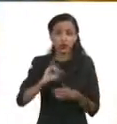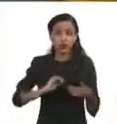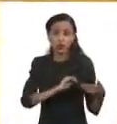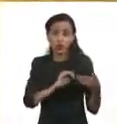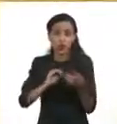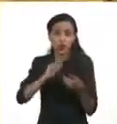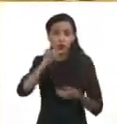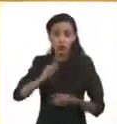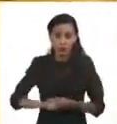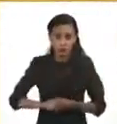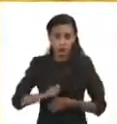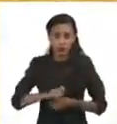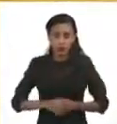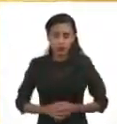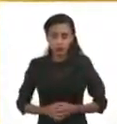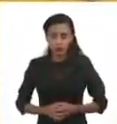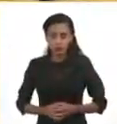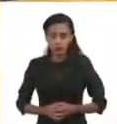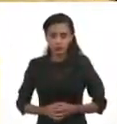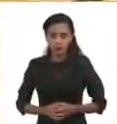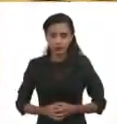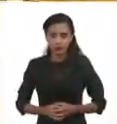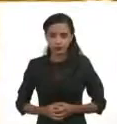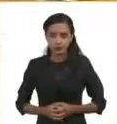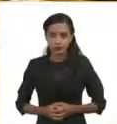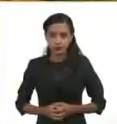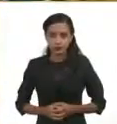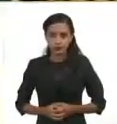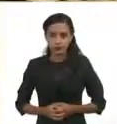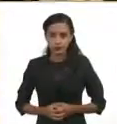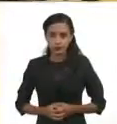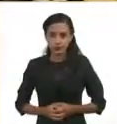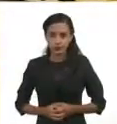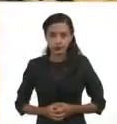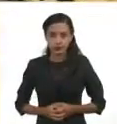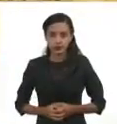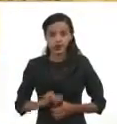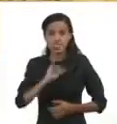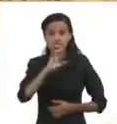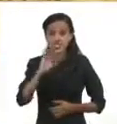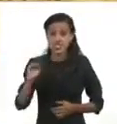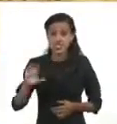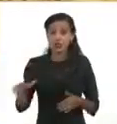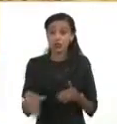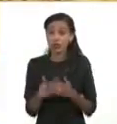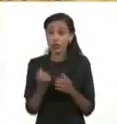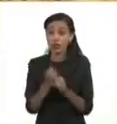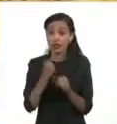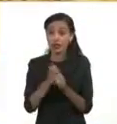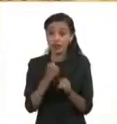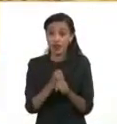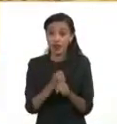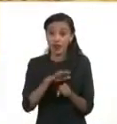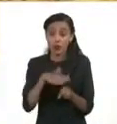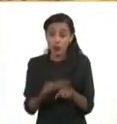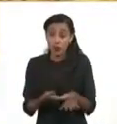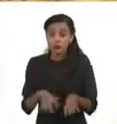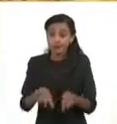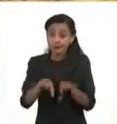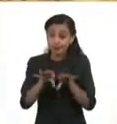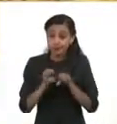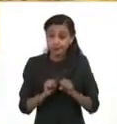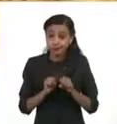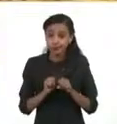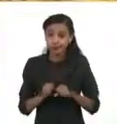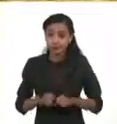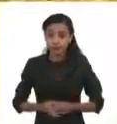compañeros de su guerrilla boliviana. Casi 600 días de trabajo precedieron al hallazgo de los restos del Che en